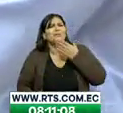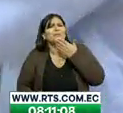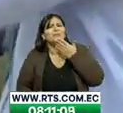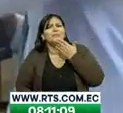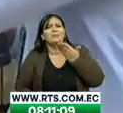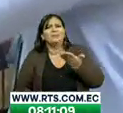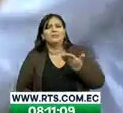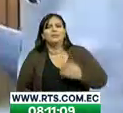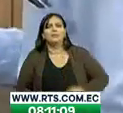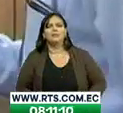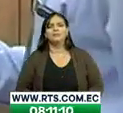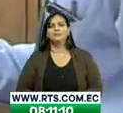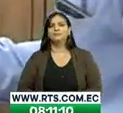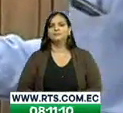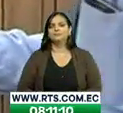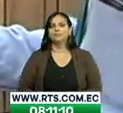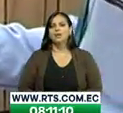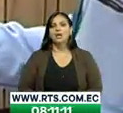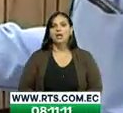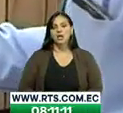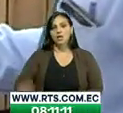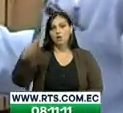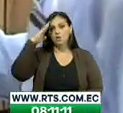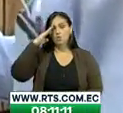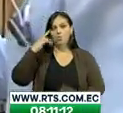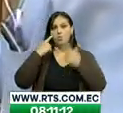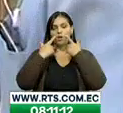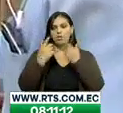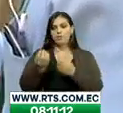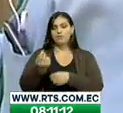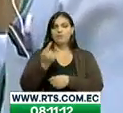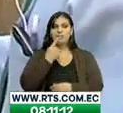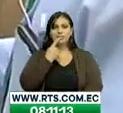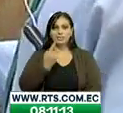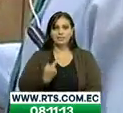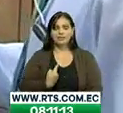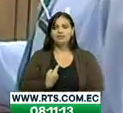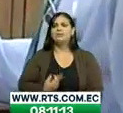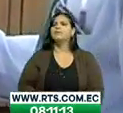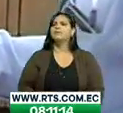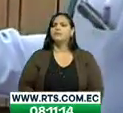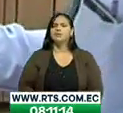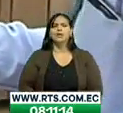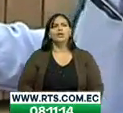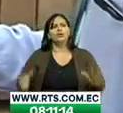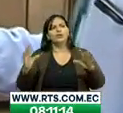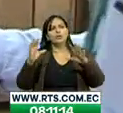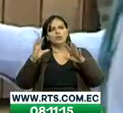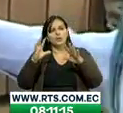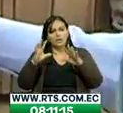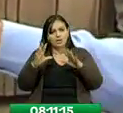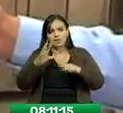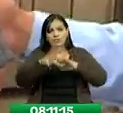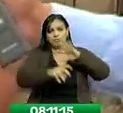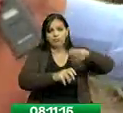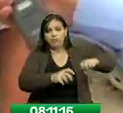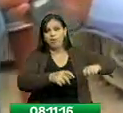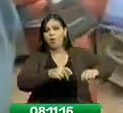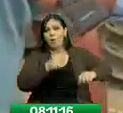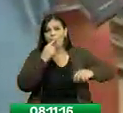logró comunicar a la policía él me dice que más o menos aproximadamente noche toda la policía es más o menos en 20 minutos